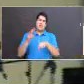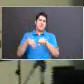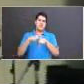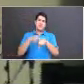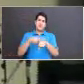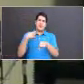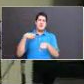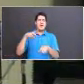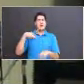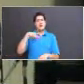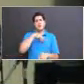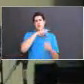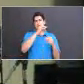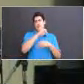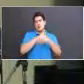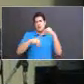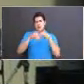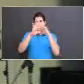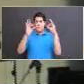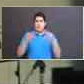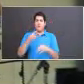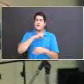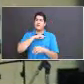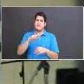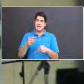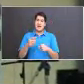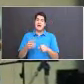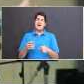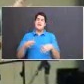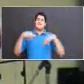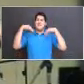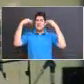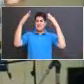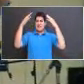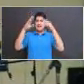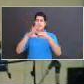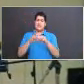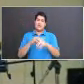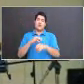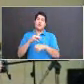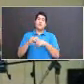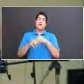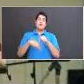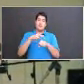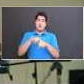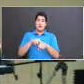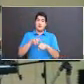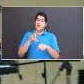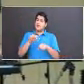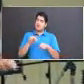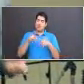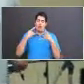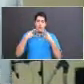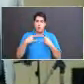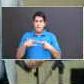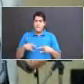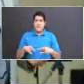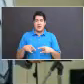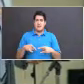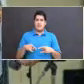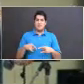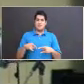nuestra transformación vaya siendo sobrenatural y no hecha por el poder humano. Porque, hermano, uno puede